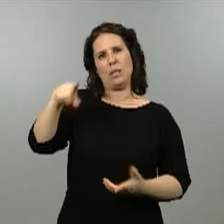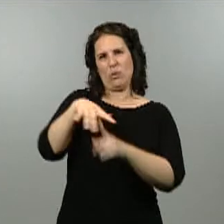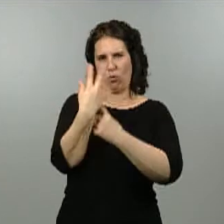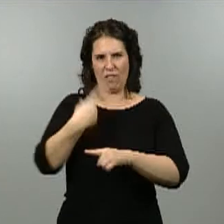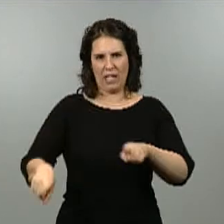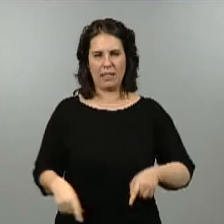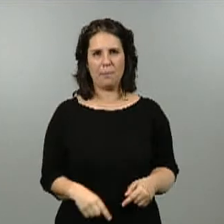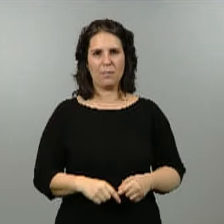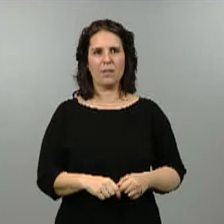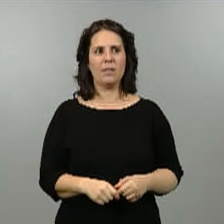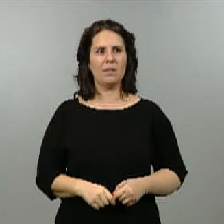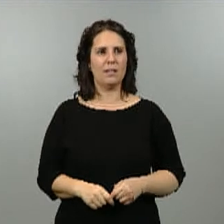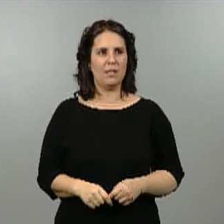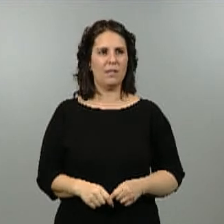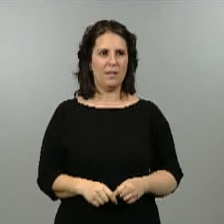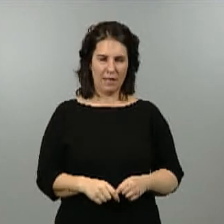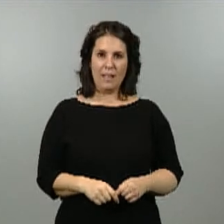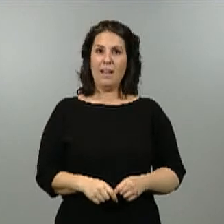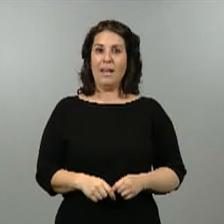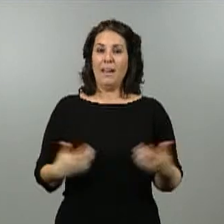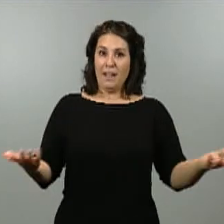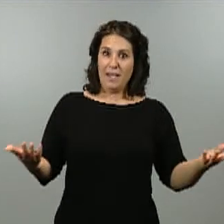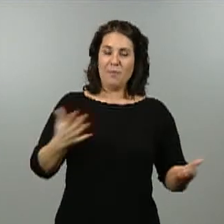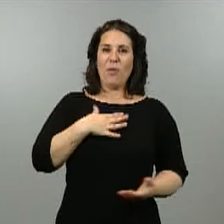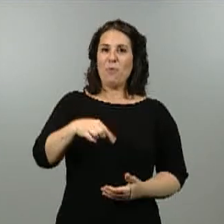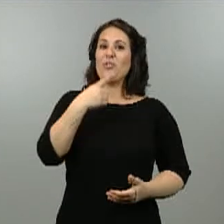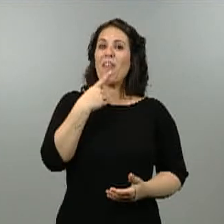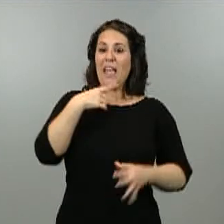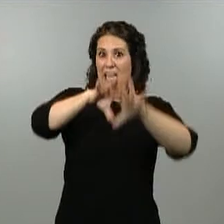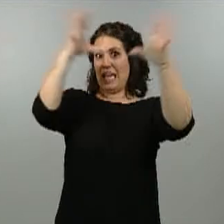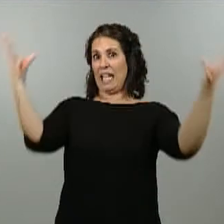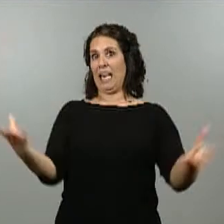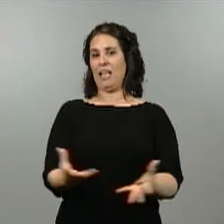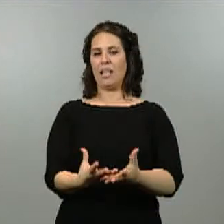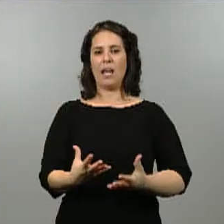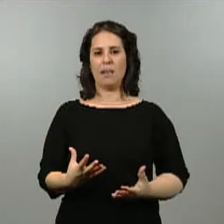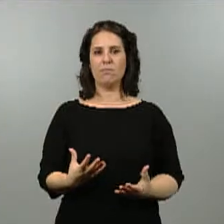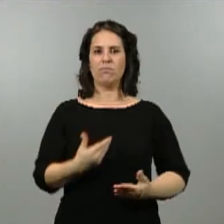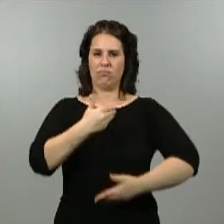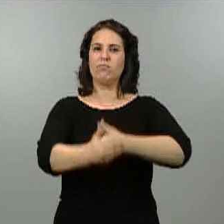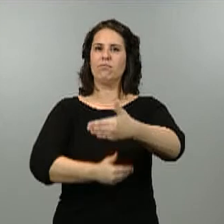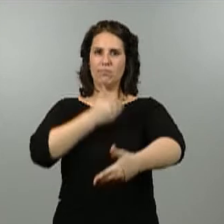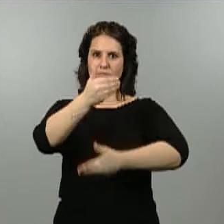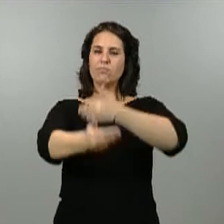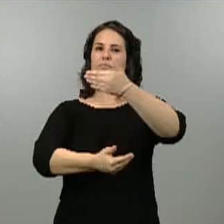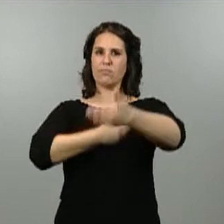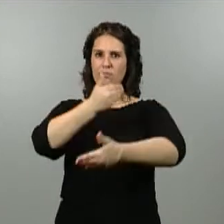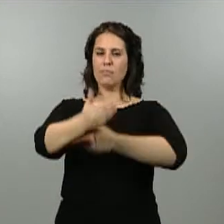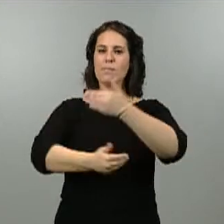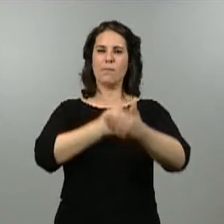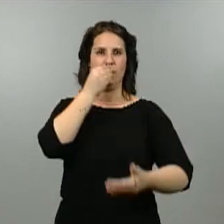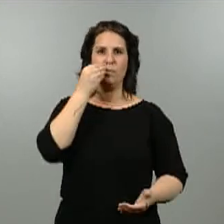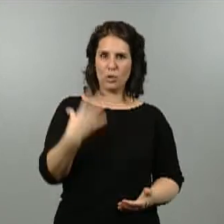En resumen, podemos decir que la epidemia a nivel global sigue progresando claramente. Esto todavía no ha